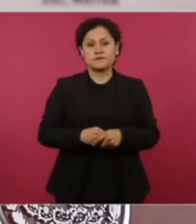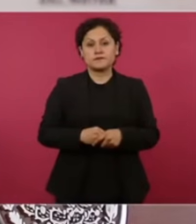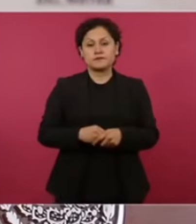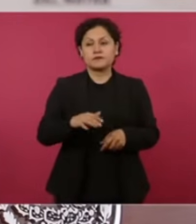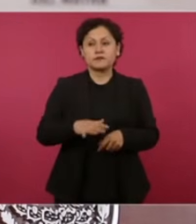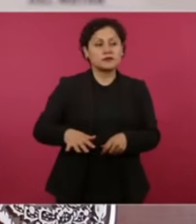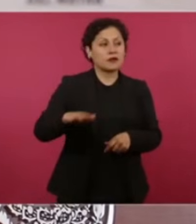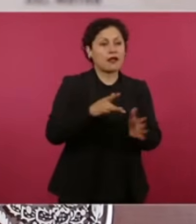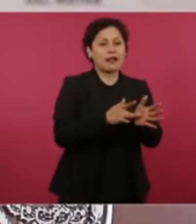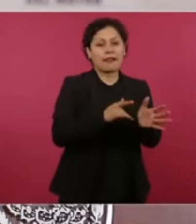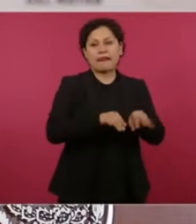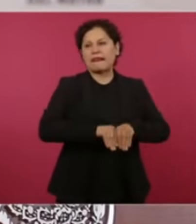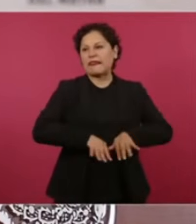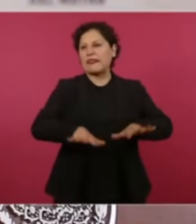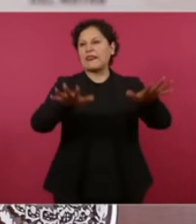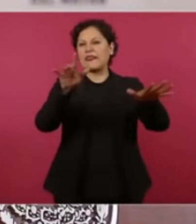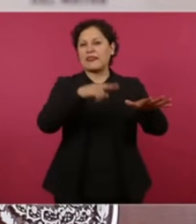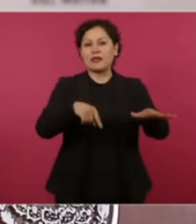sensacionalismo,